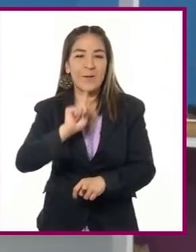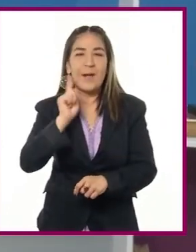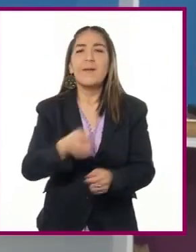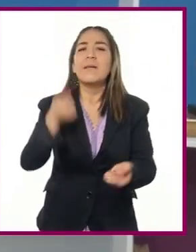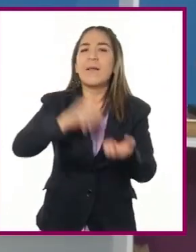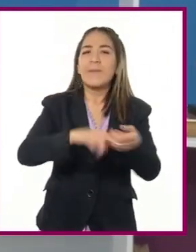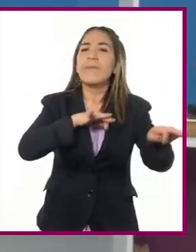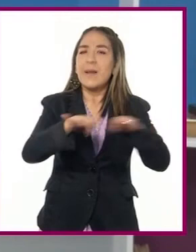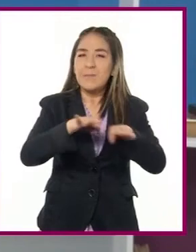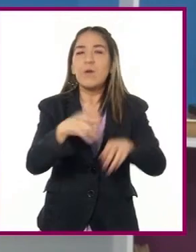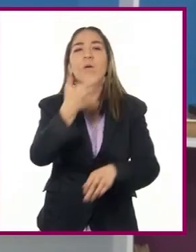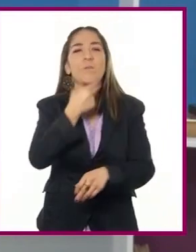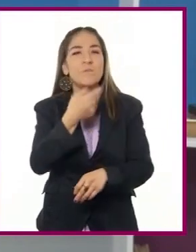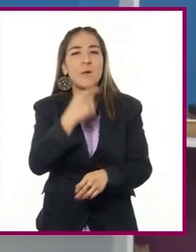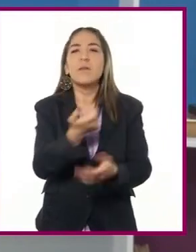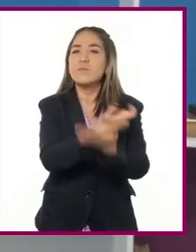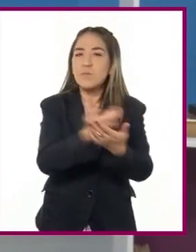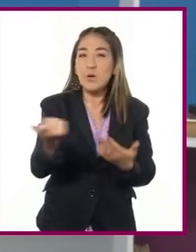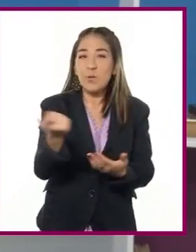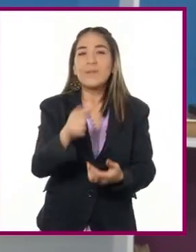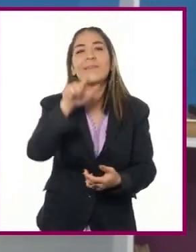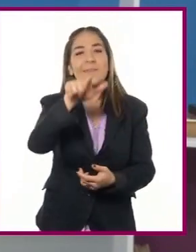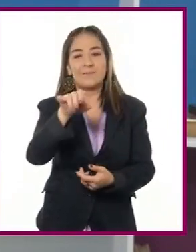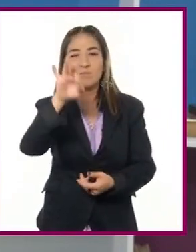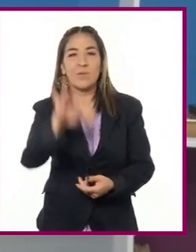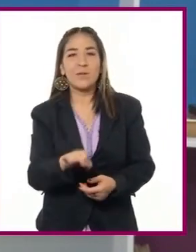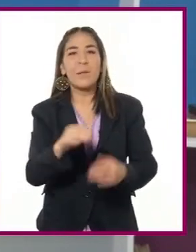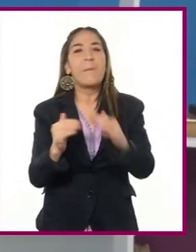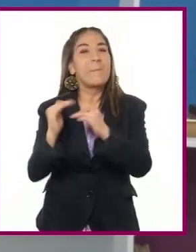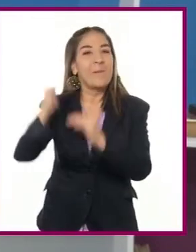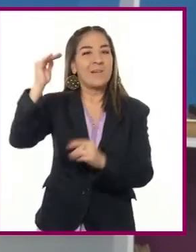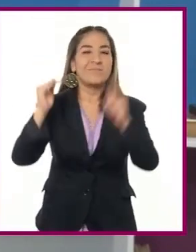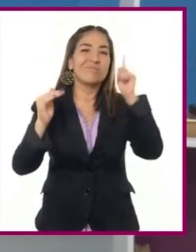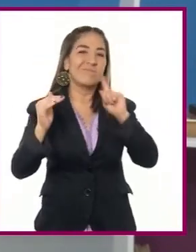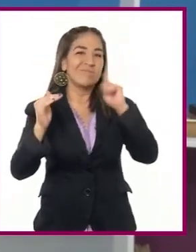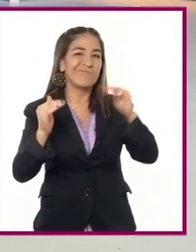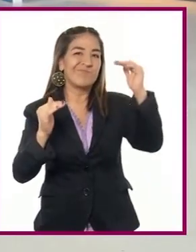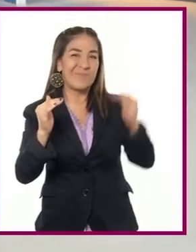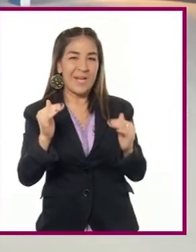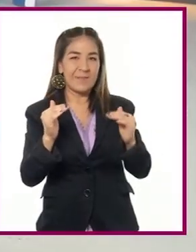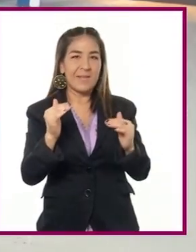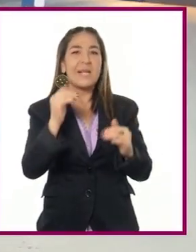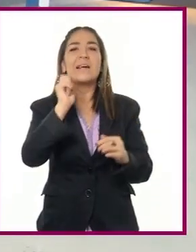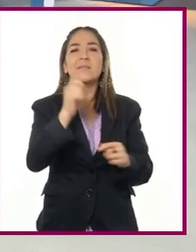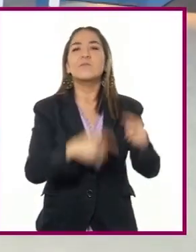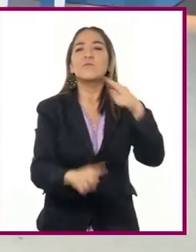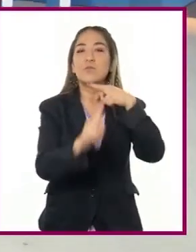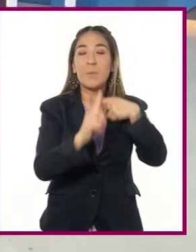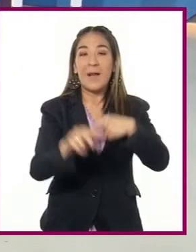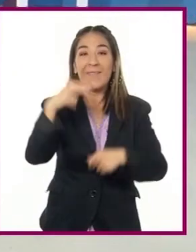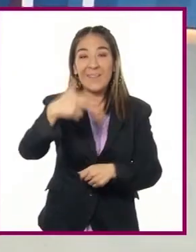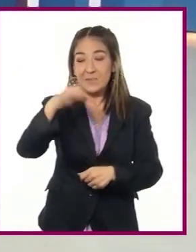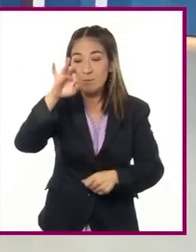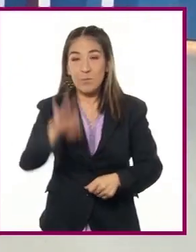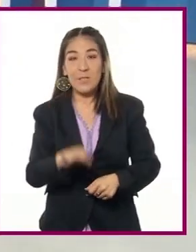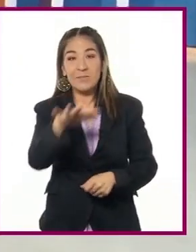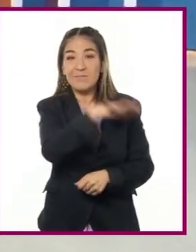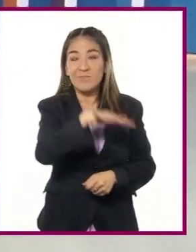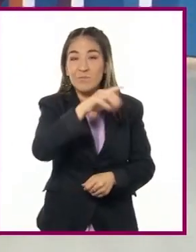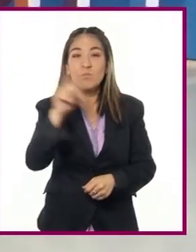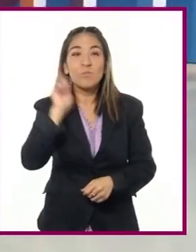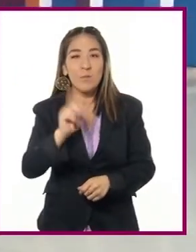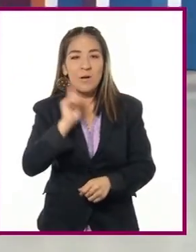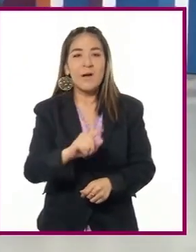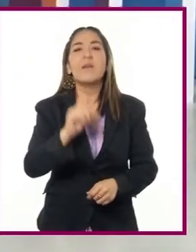ámbito laboral, los hombres perciben 17% más salario, sumado a que solo el 13% de las mujeres